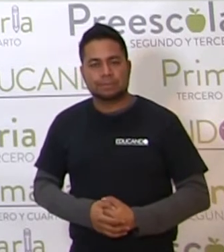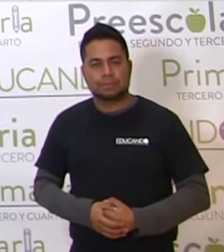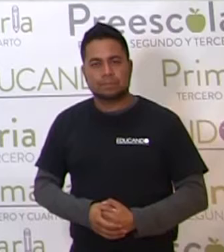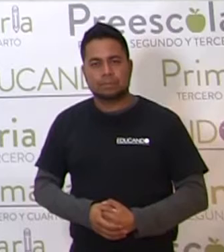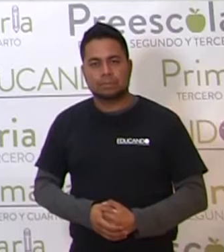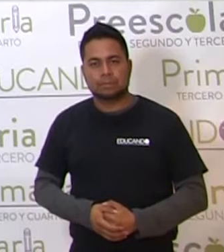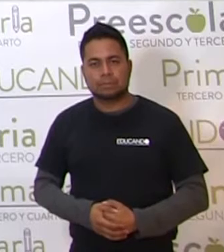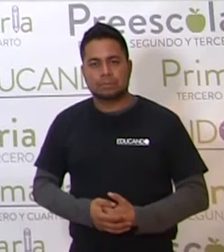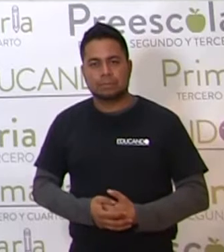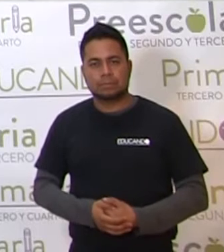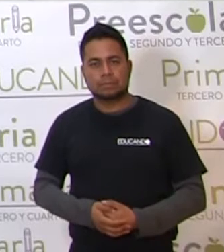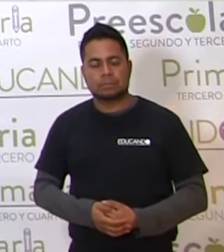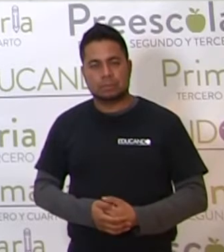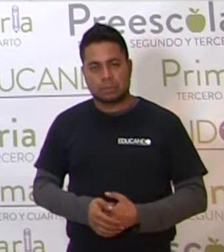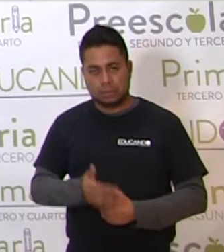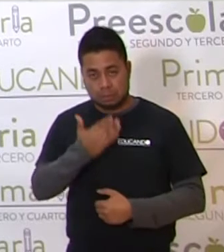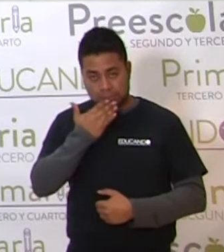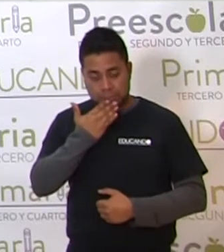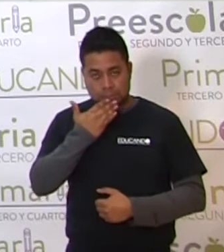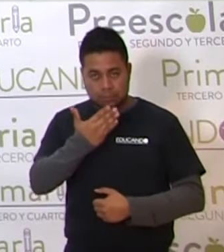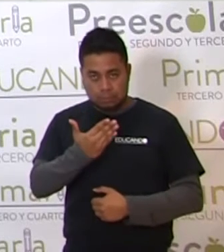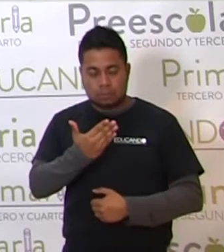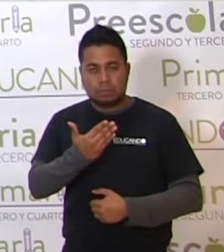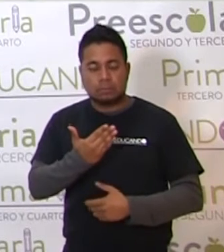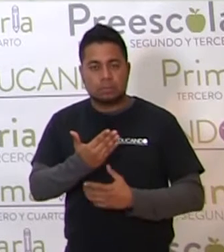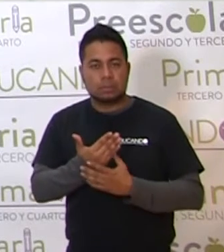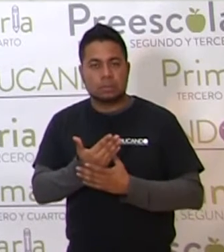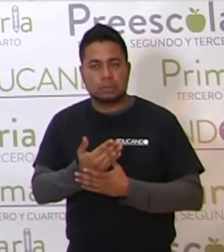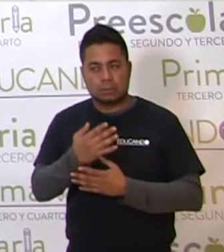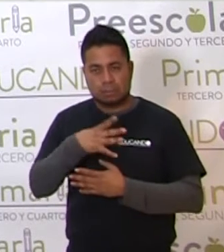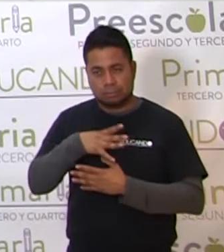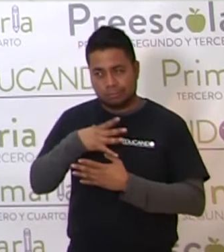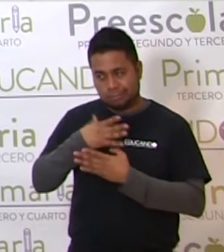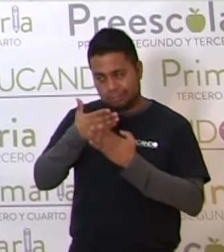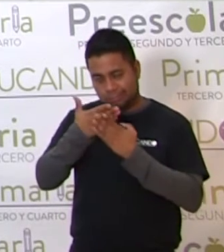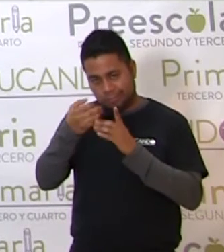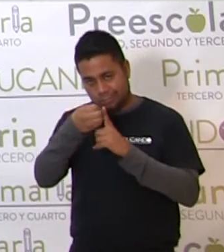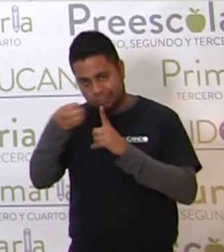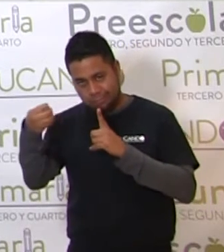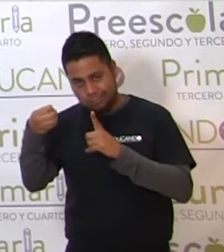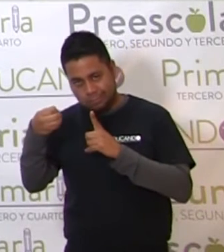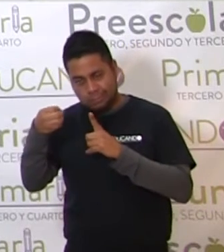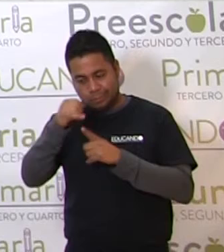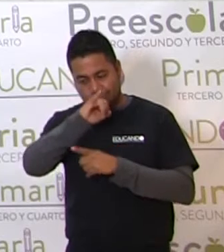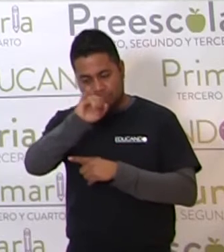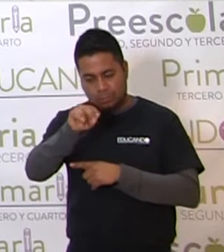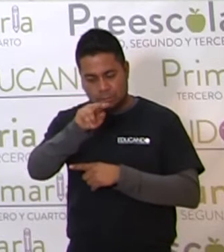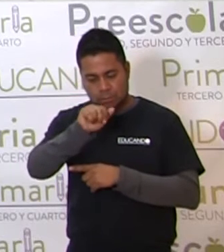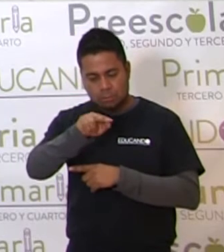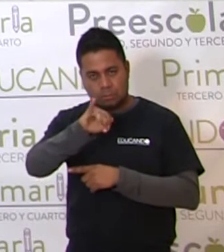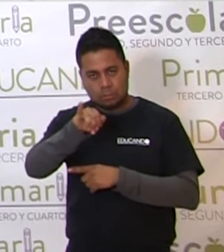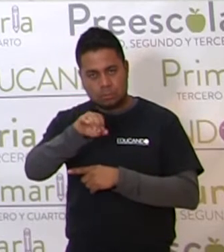bien tenemos acá Juan José confiaba en poder